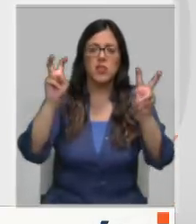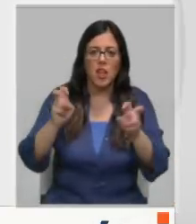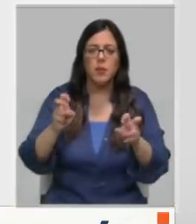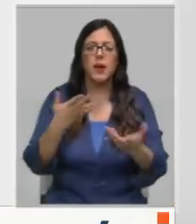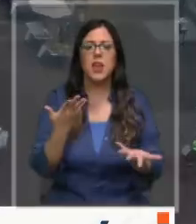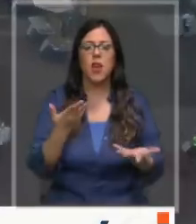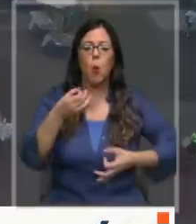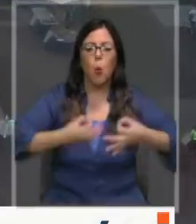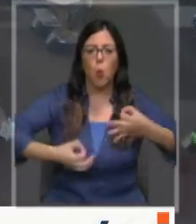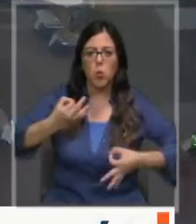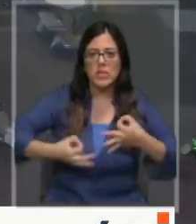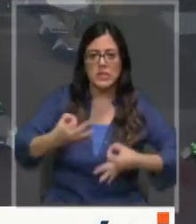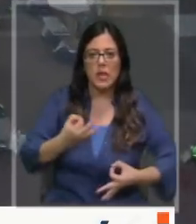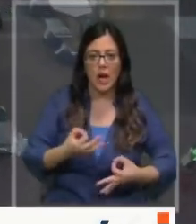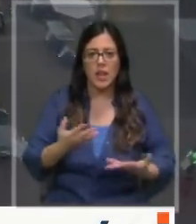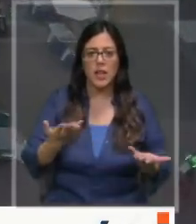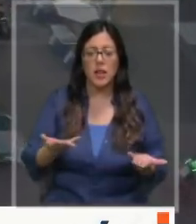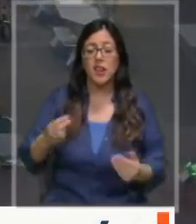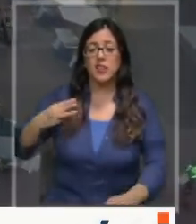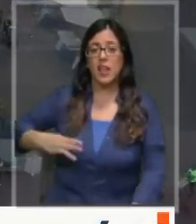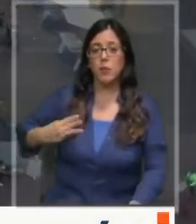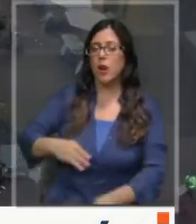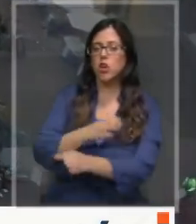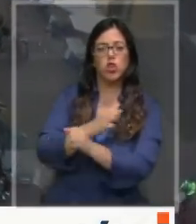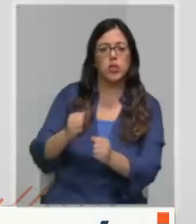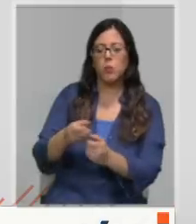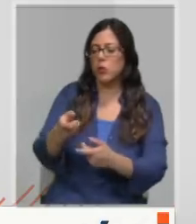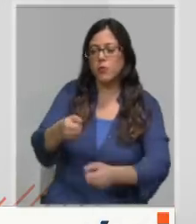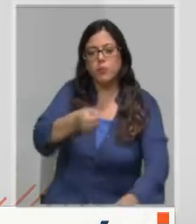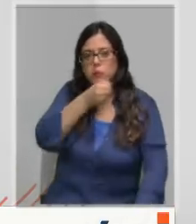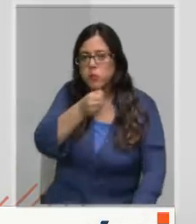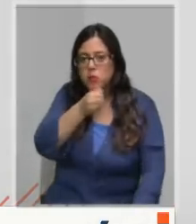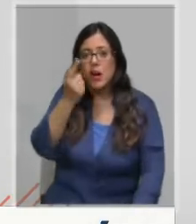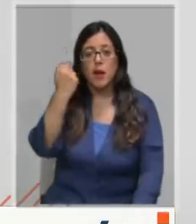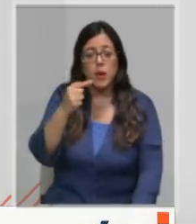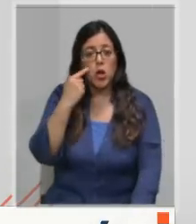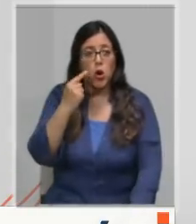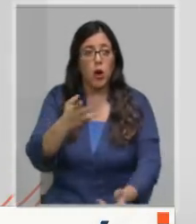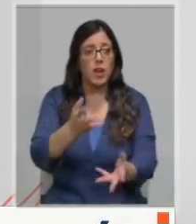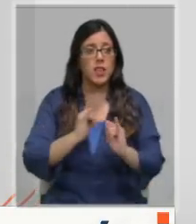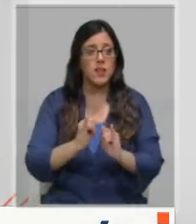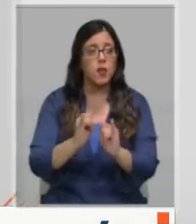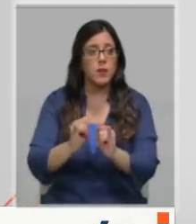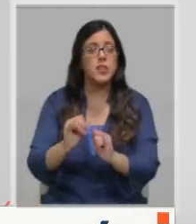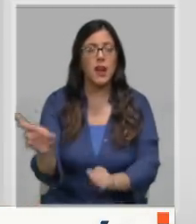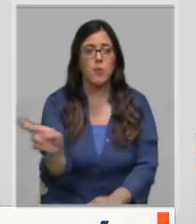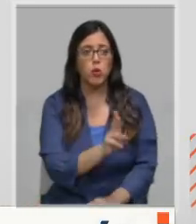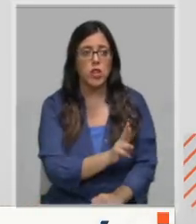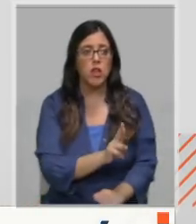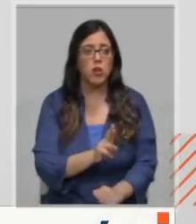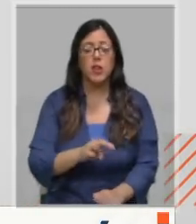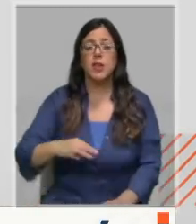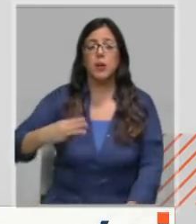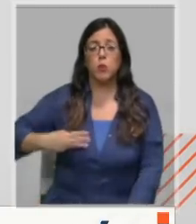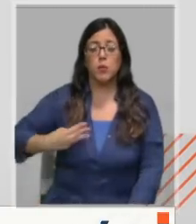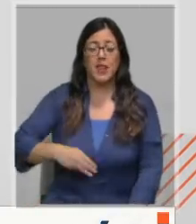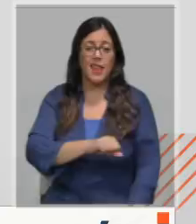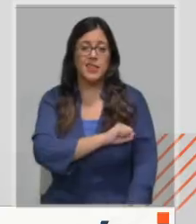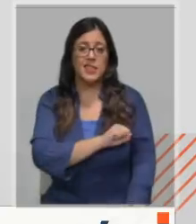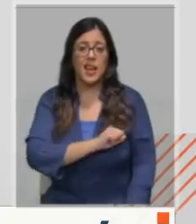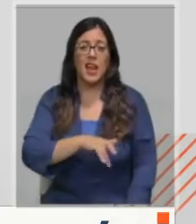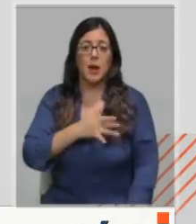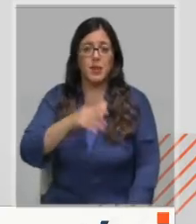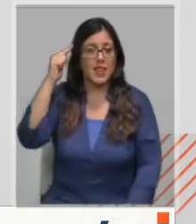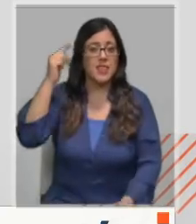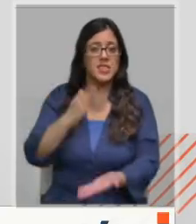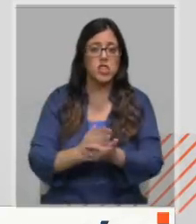judiciales. Desde el municipio no fue posible obtener una entrevista, pero mediante un comunicado respondieron. La Municipalidad de Santiago lamenta la